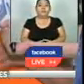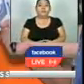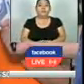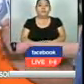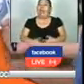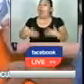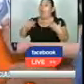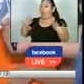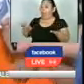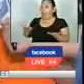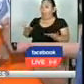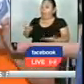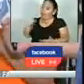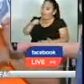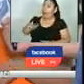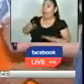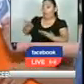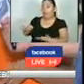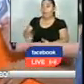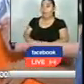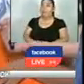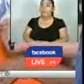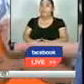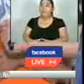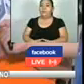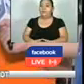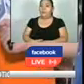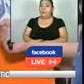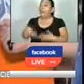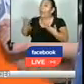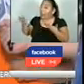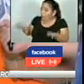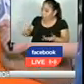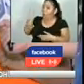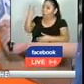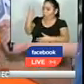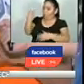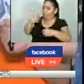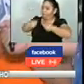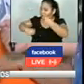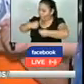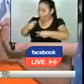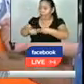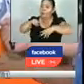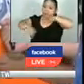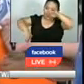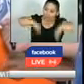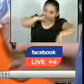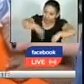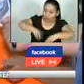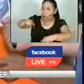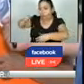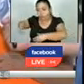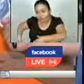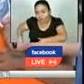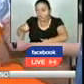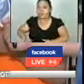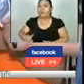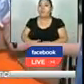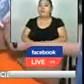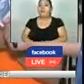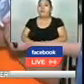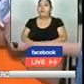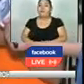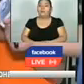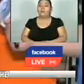Ah, ayuda, ayuda en los dos deportes, en natación y en bochas. A